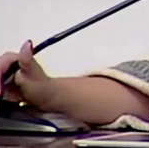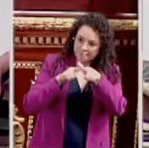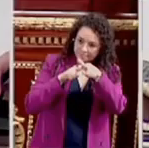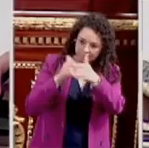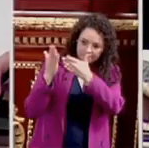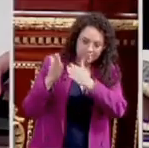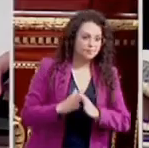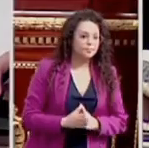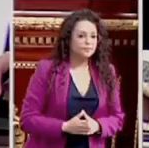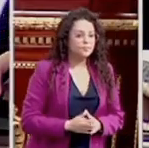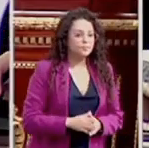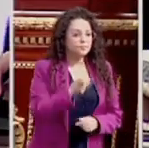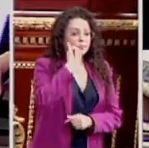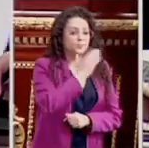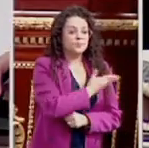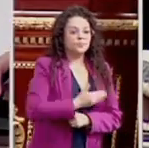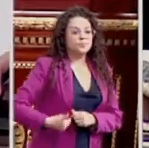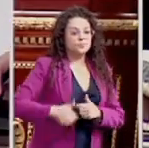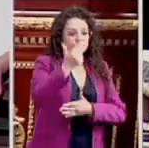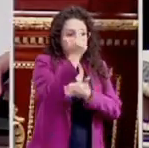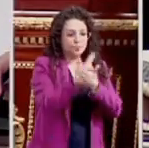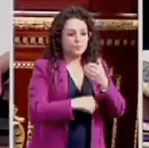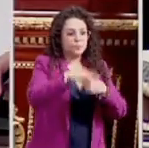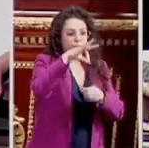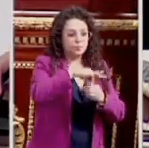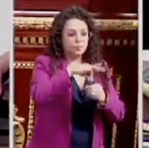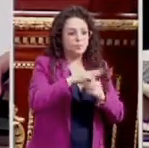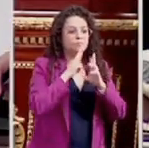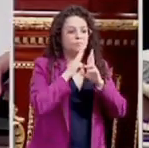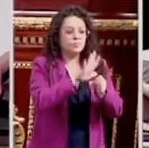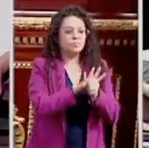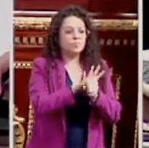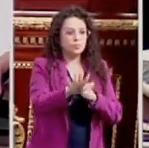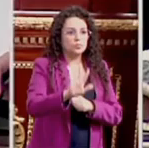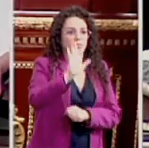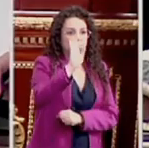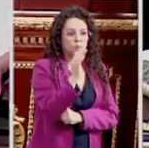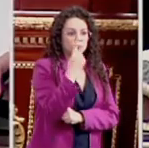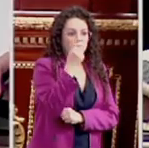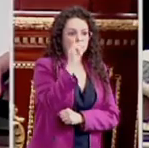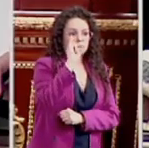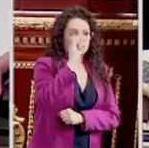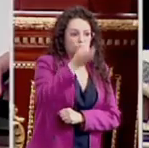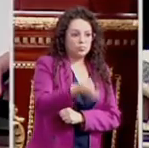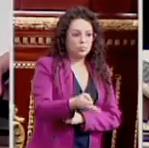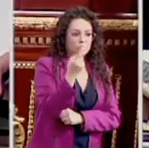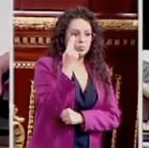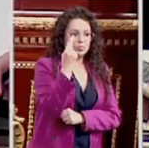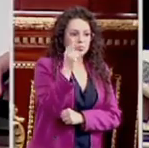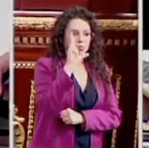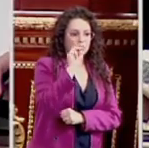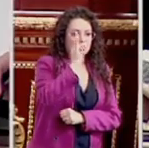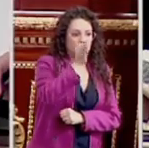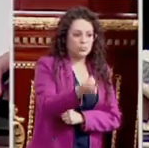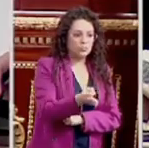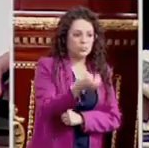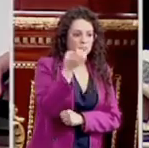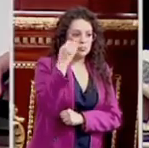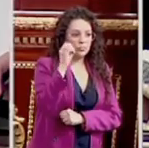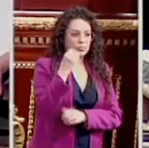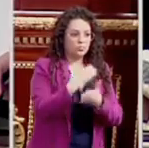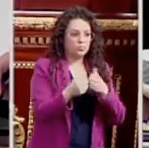Diputada Presidenta, el resultado de la votación es el siguiente. 41 votos a favor, 25 votos en contra,